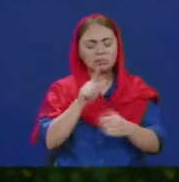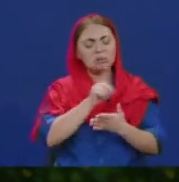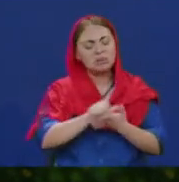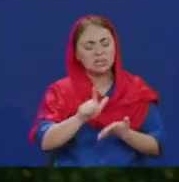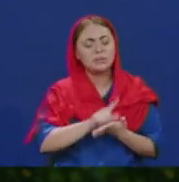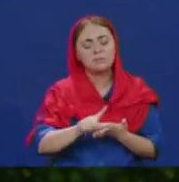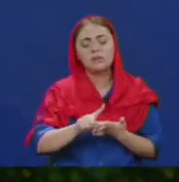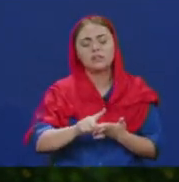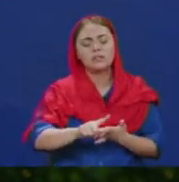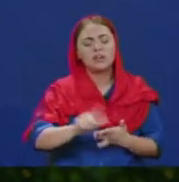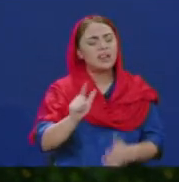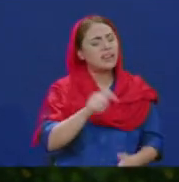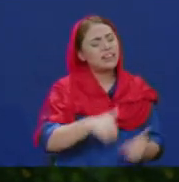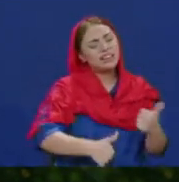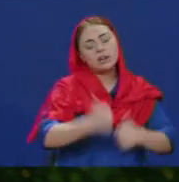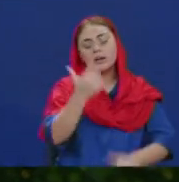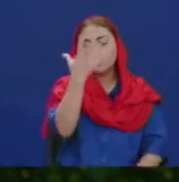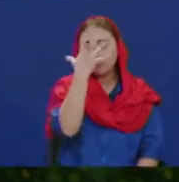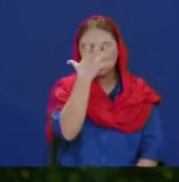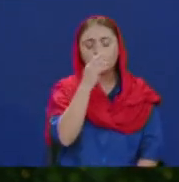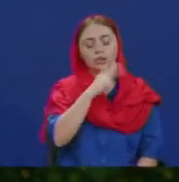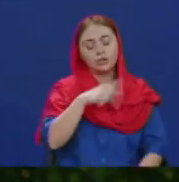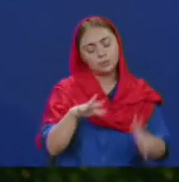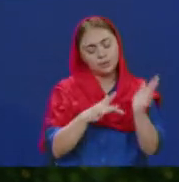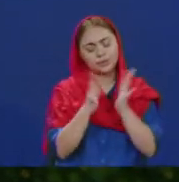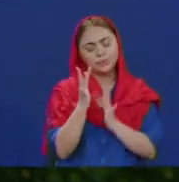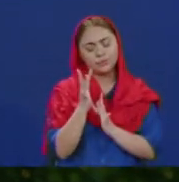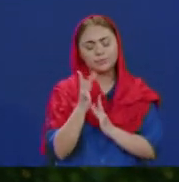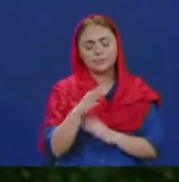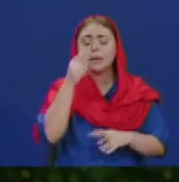limpiado su pecado en el nombre de Jesús.